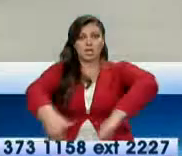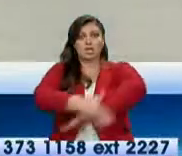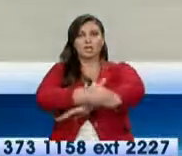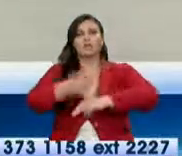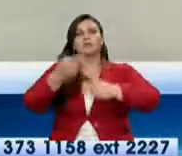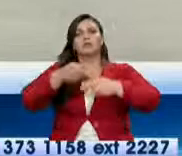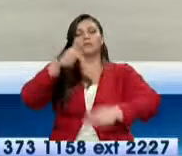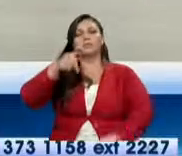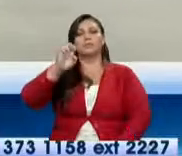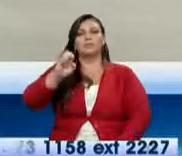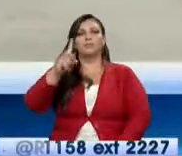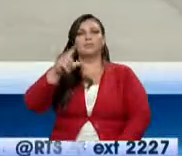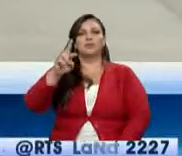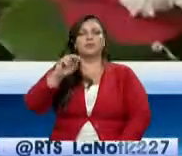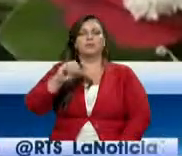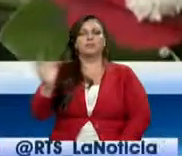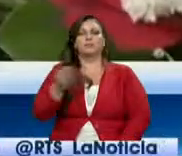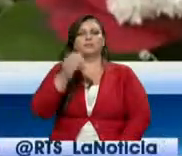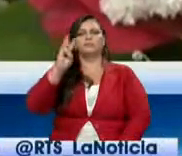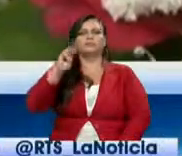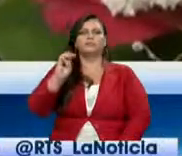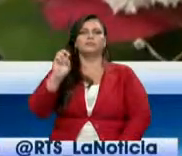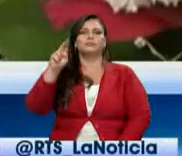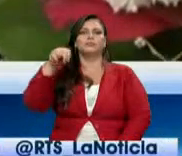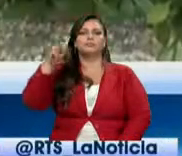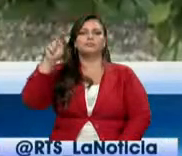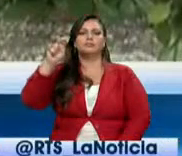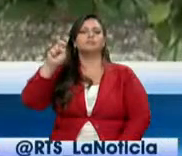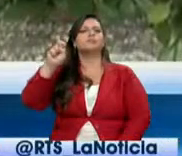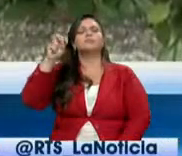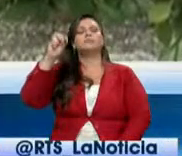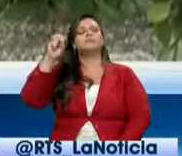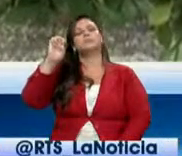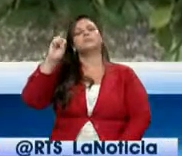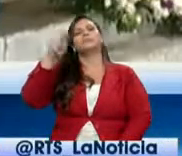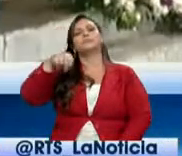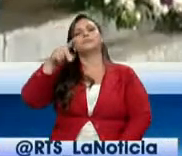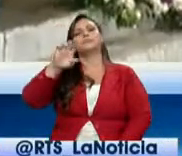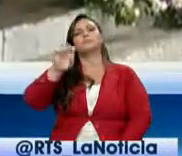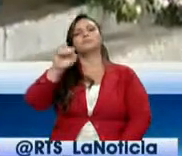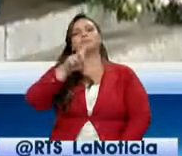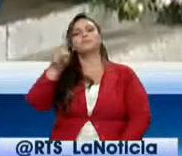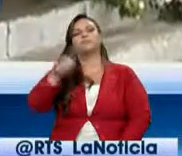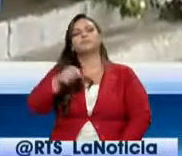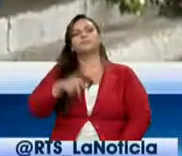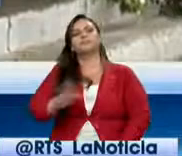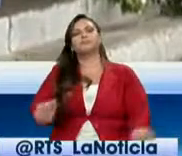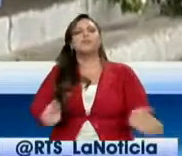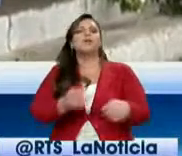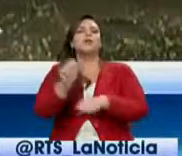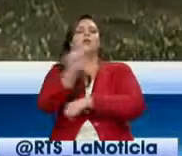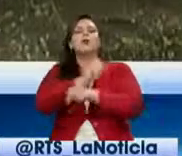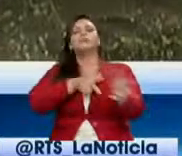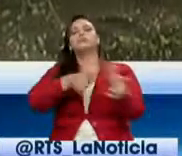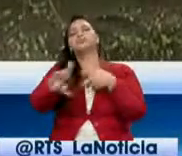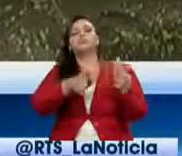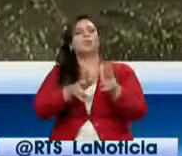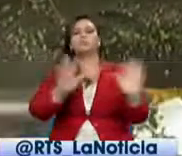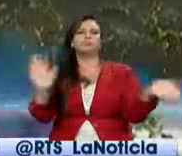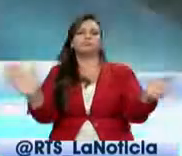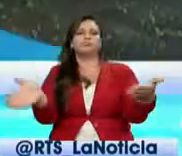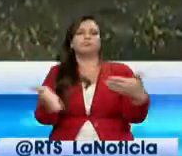la seguridad de los peatones. Mientras tanto, el mercado de flores lucía desolado. Los vendedores lamentaban la